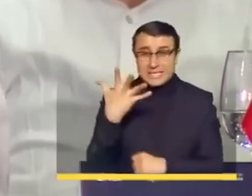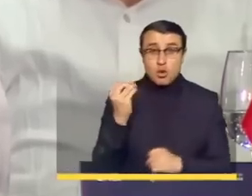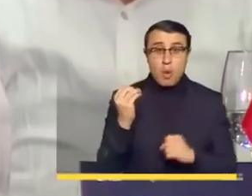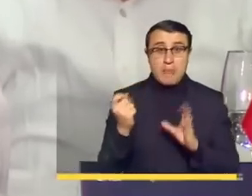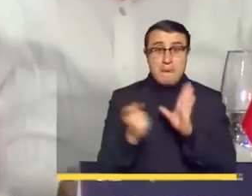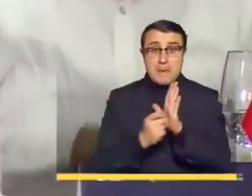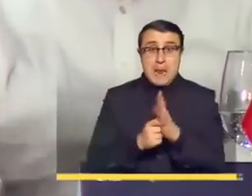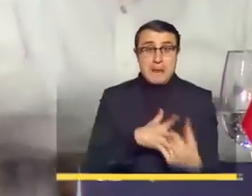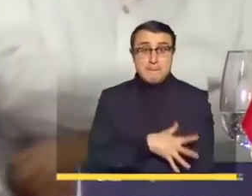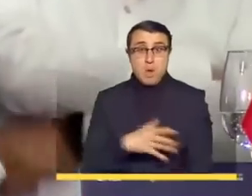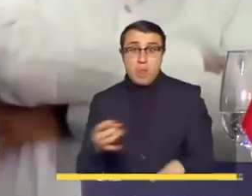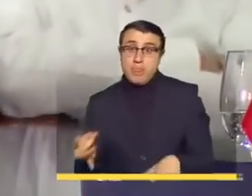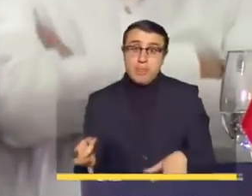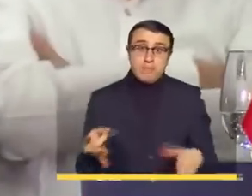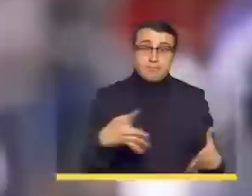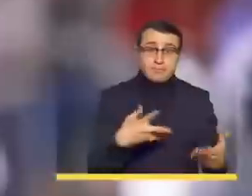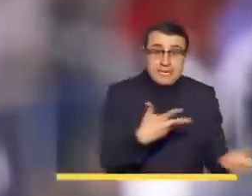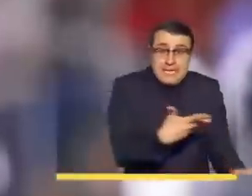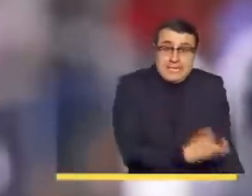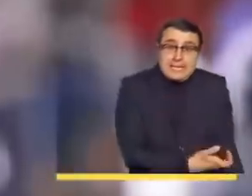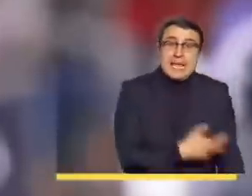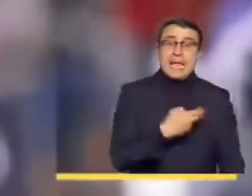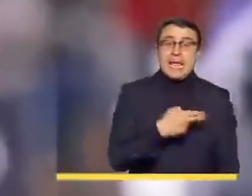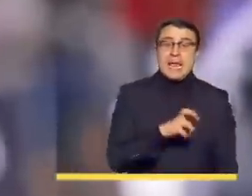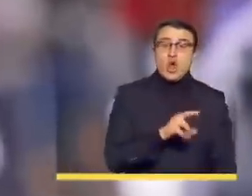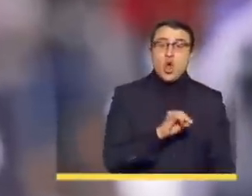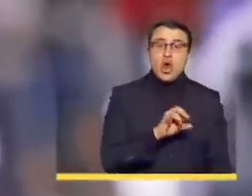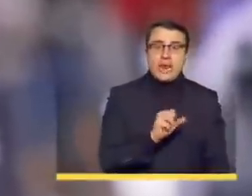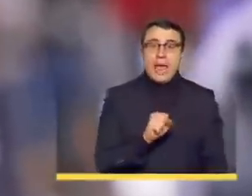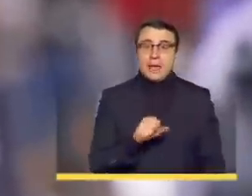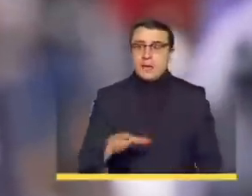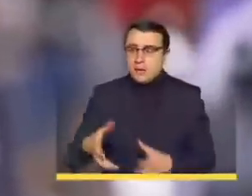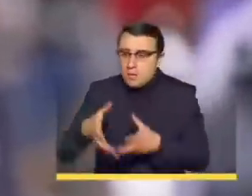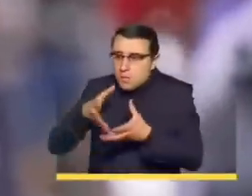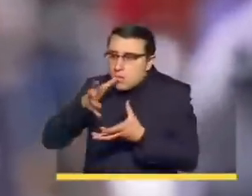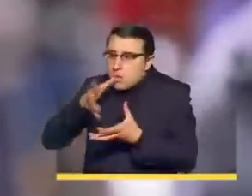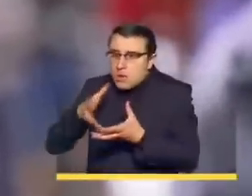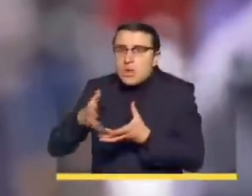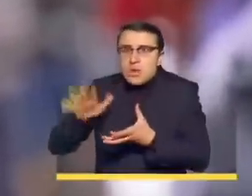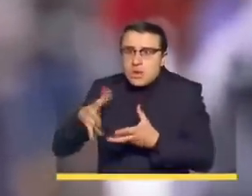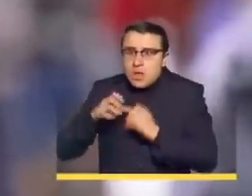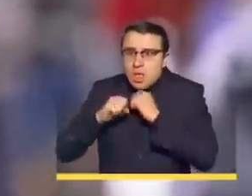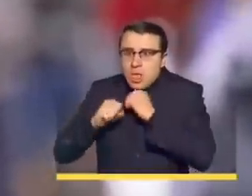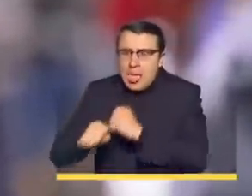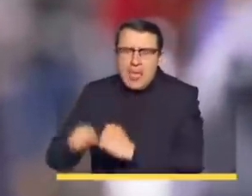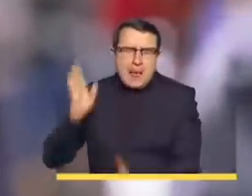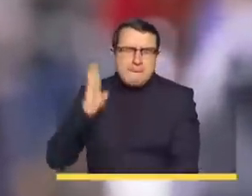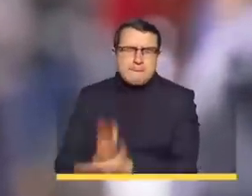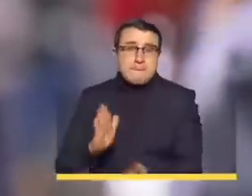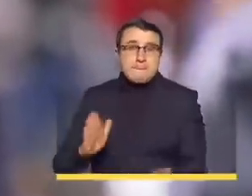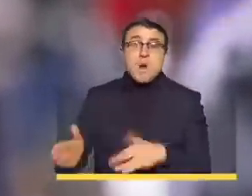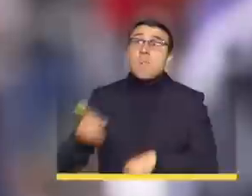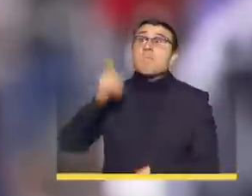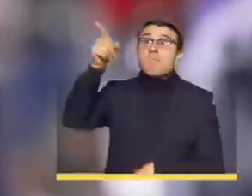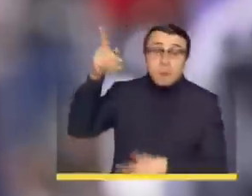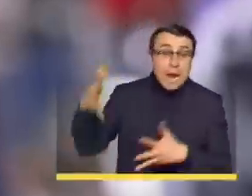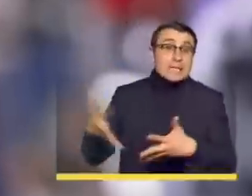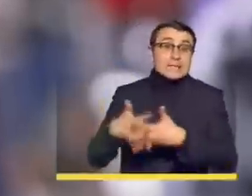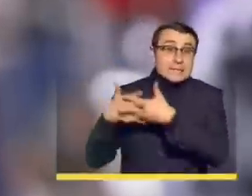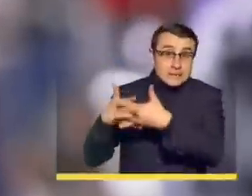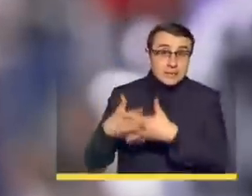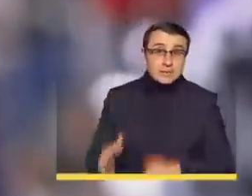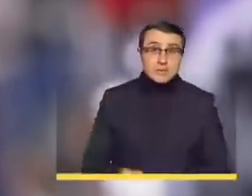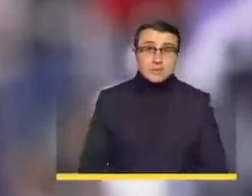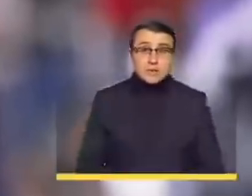más poderosa que la heroína y mata. Le pasa a los Estados Unidos. Pueden